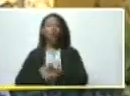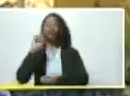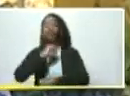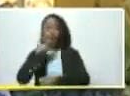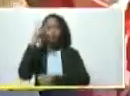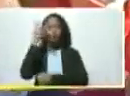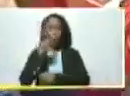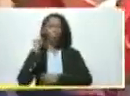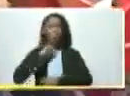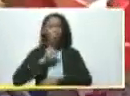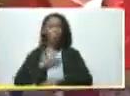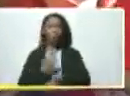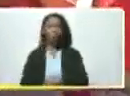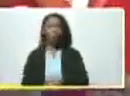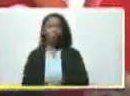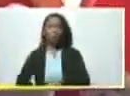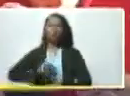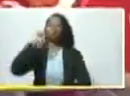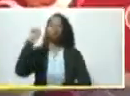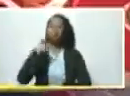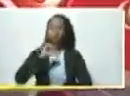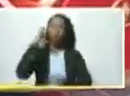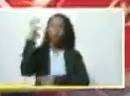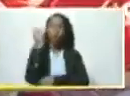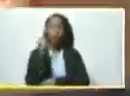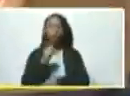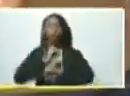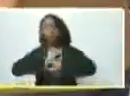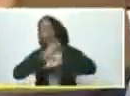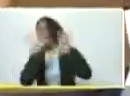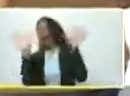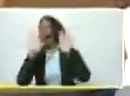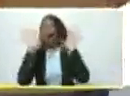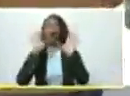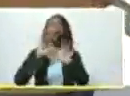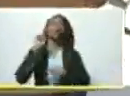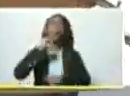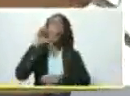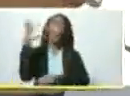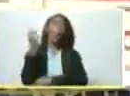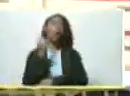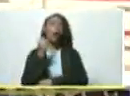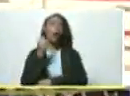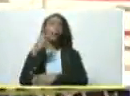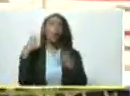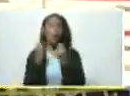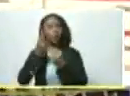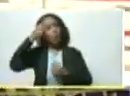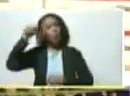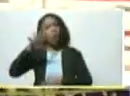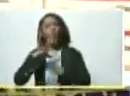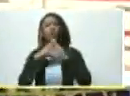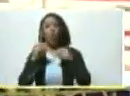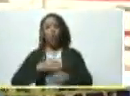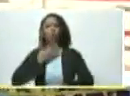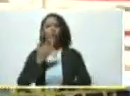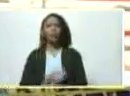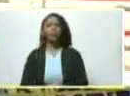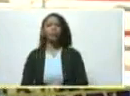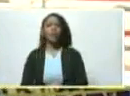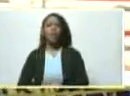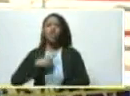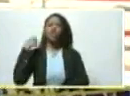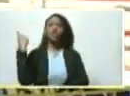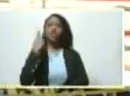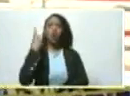lograr. Sí lo vamos a lograr. Claro que lo vamos a lograr. Con el pueblo todo se puede. Solo